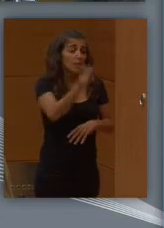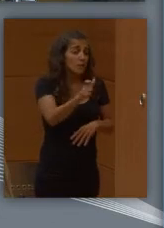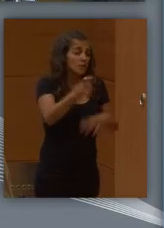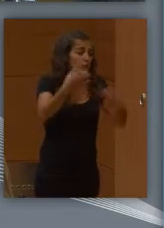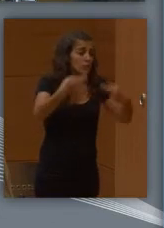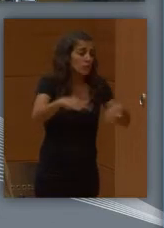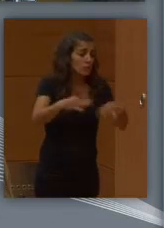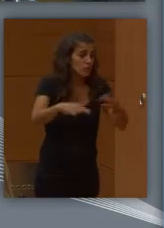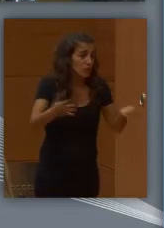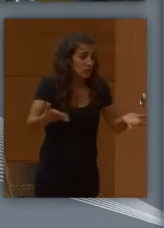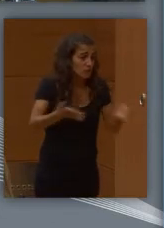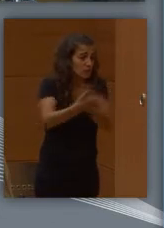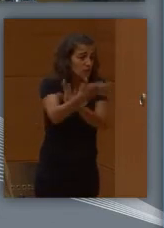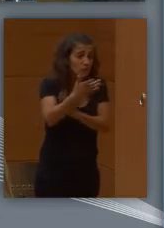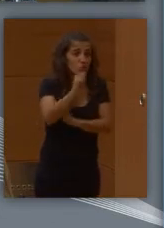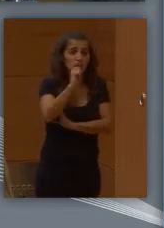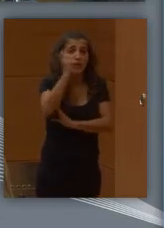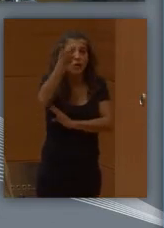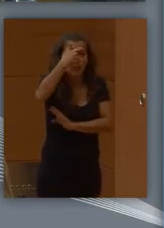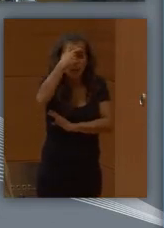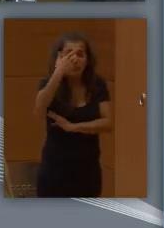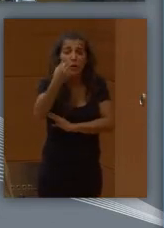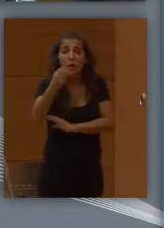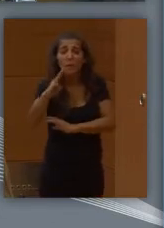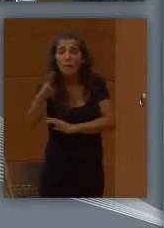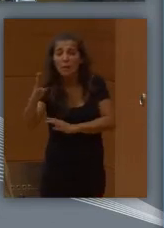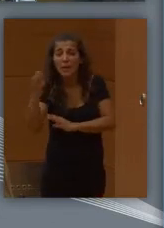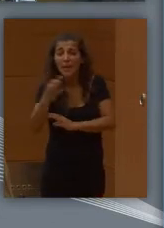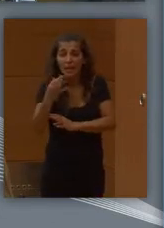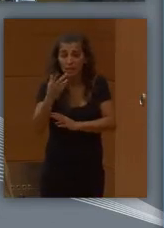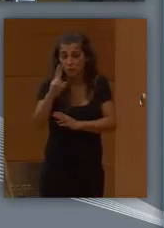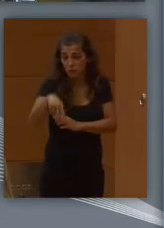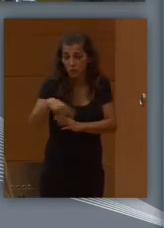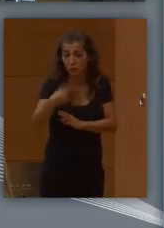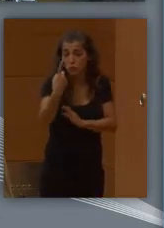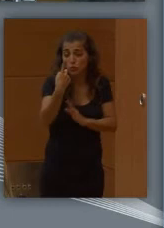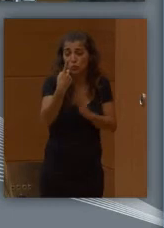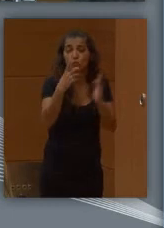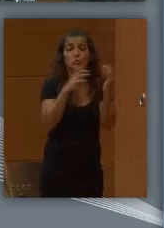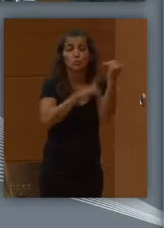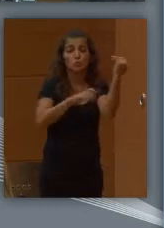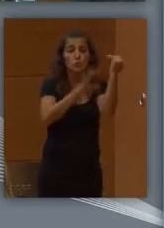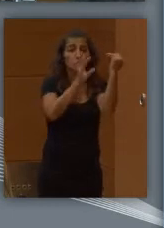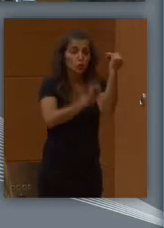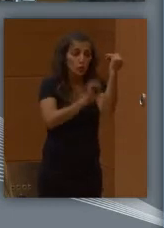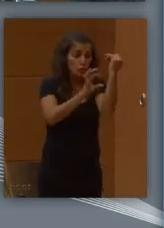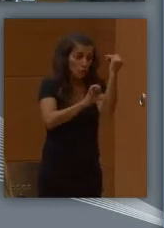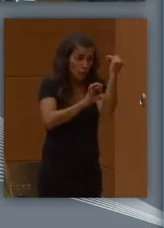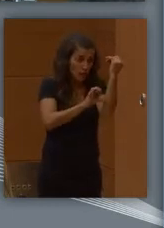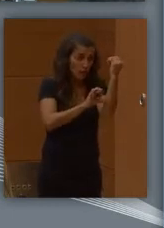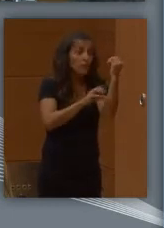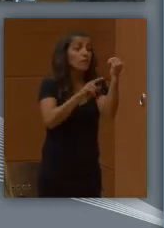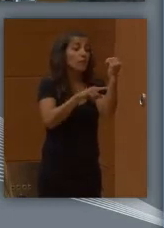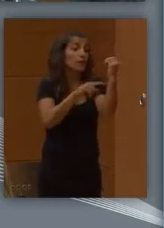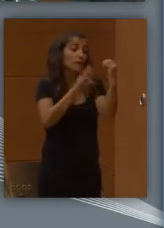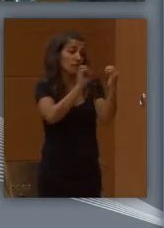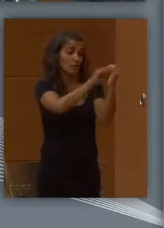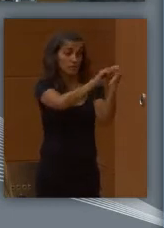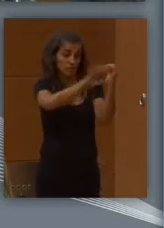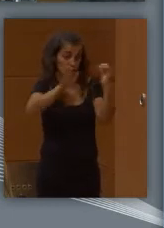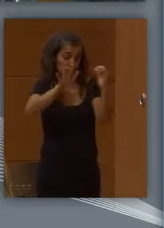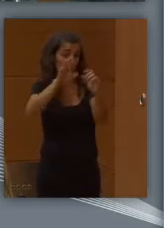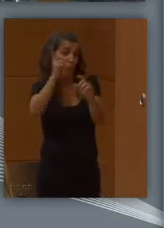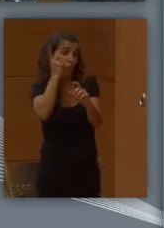todos conocemos ese concepto. ¿Qué es una app? Al final, bueno, pues es una pieza de software que corre en un dispositivo móvil y que de alguna